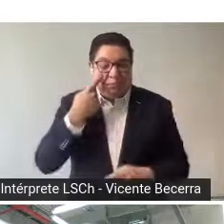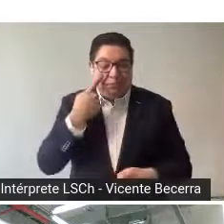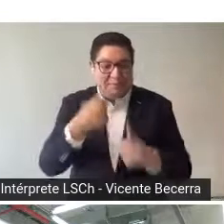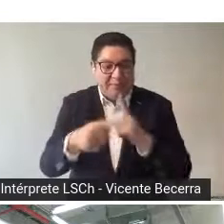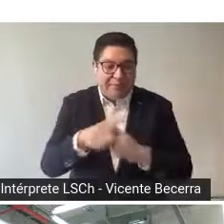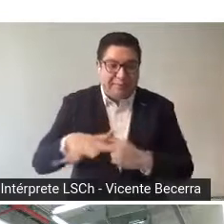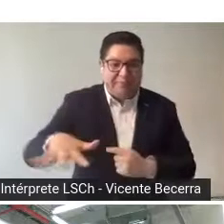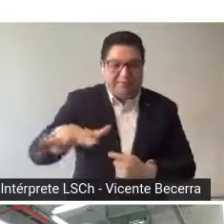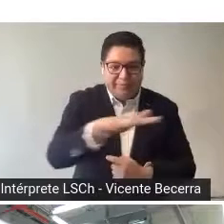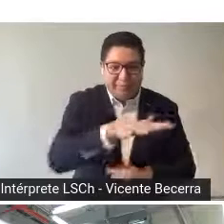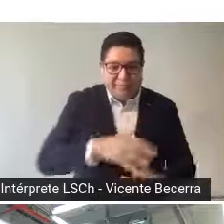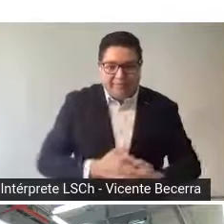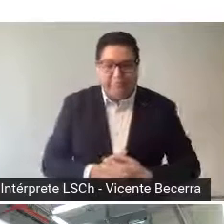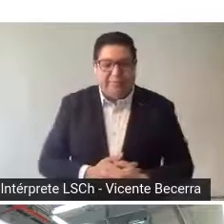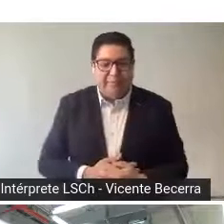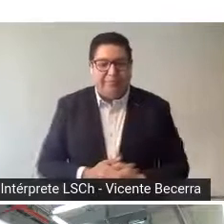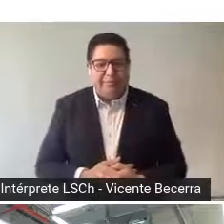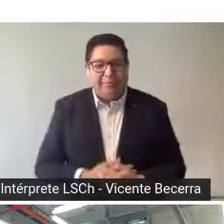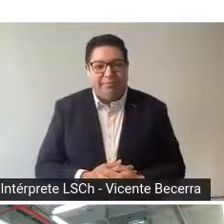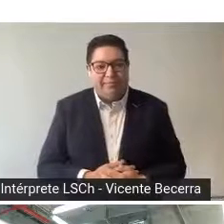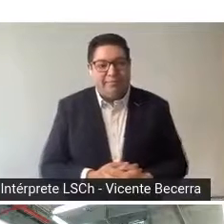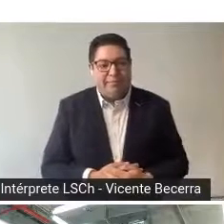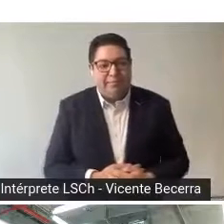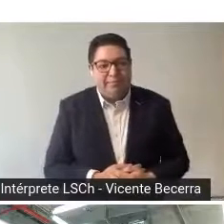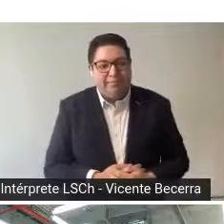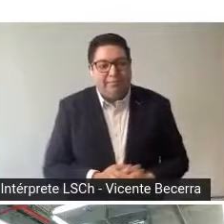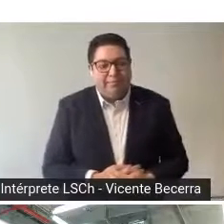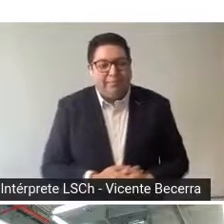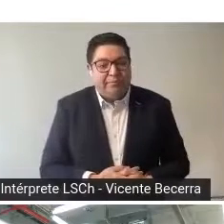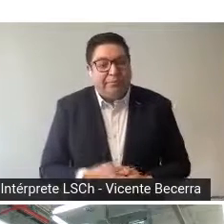todas. En consecuencia,